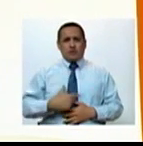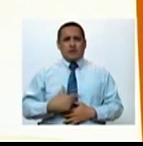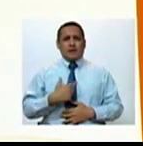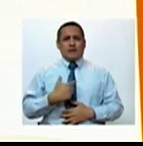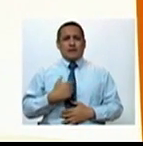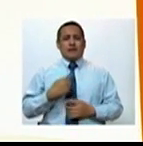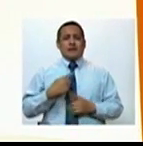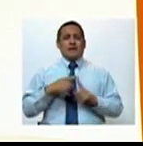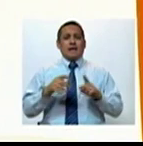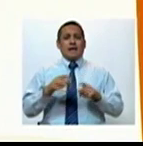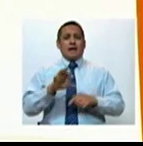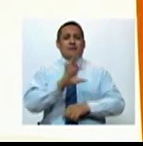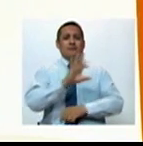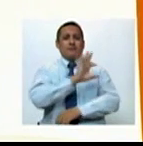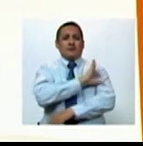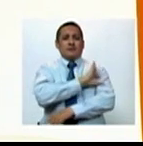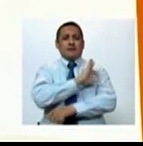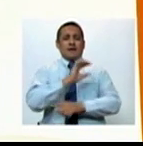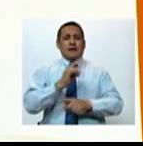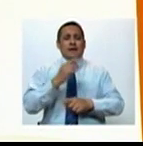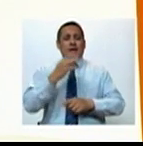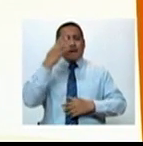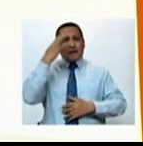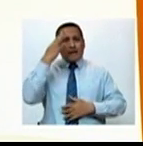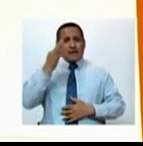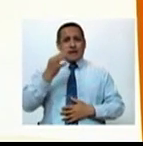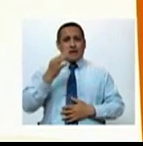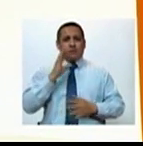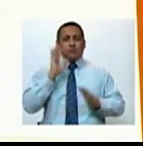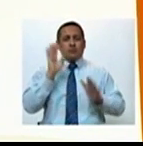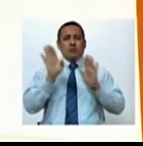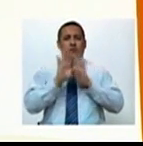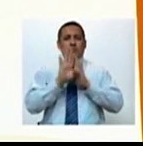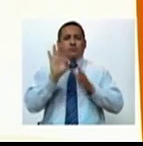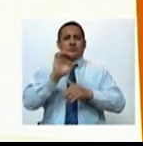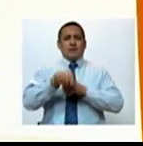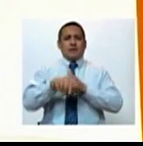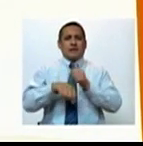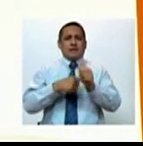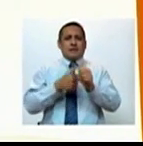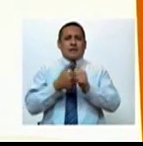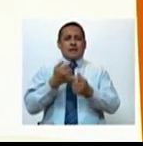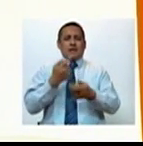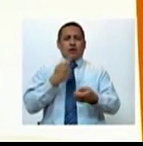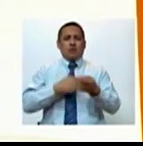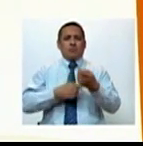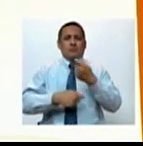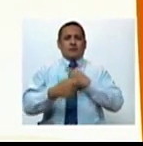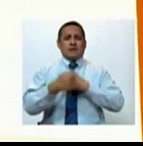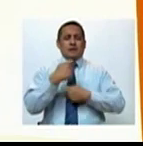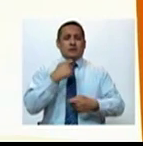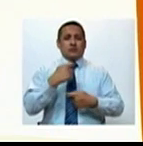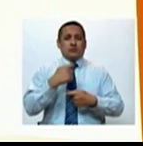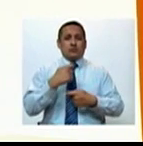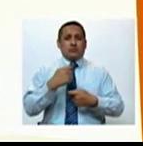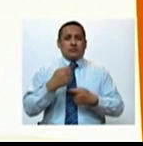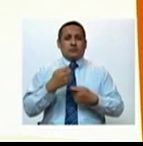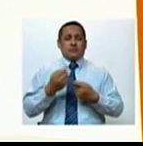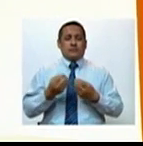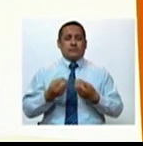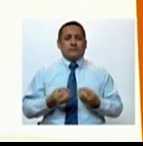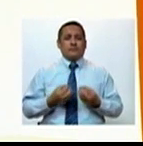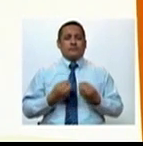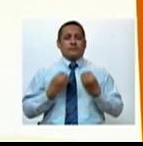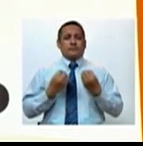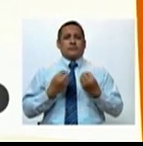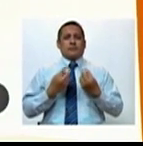personal, y el fiscal más bien consideraba que era un tema de comercialización.